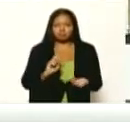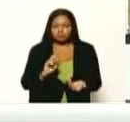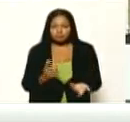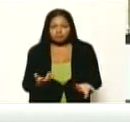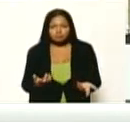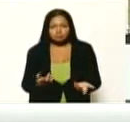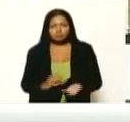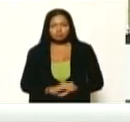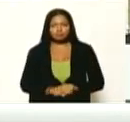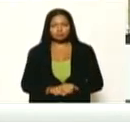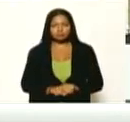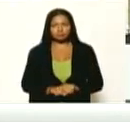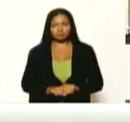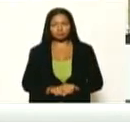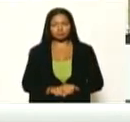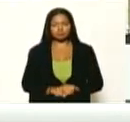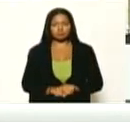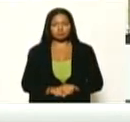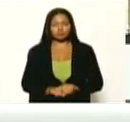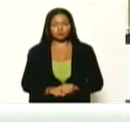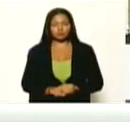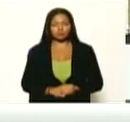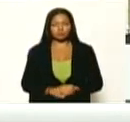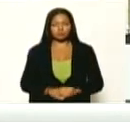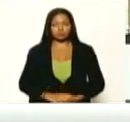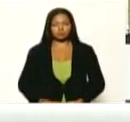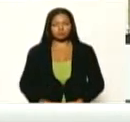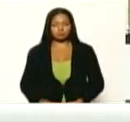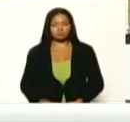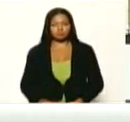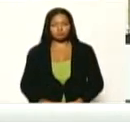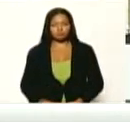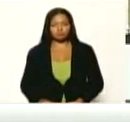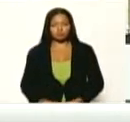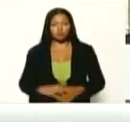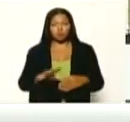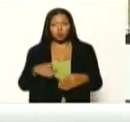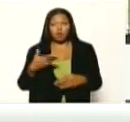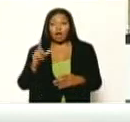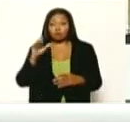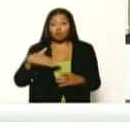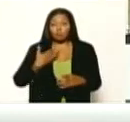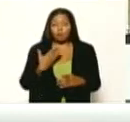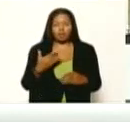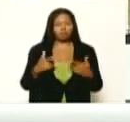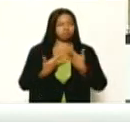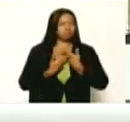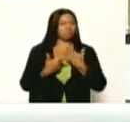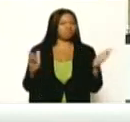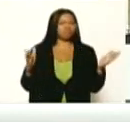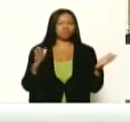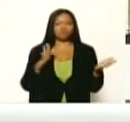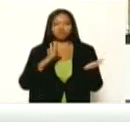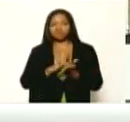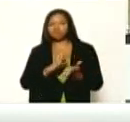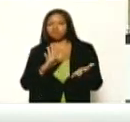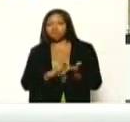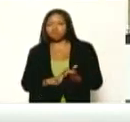Y cuando tienen un pequeño momento, se liberan, se destapan y a veces